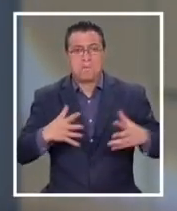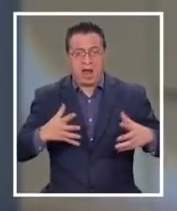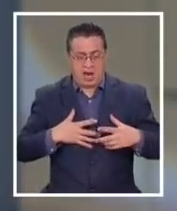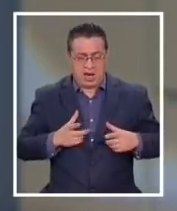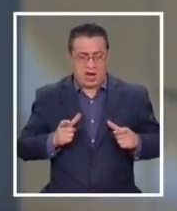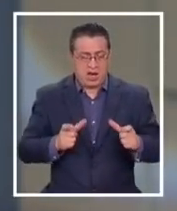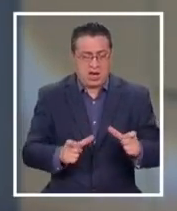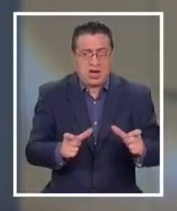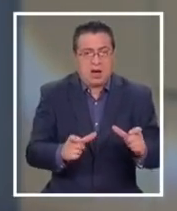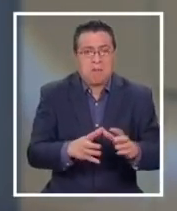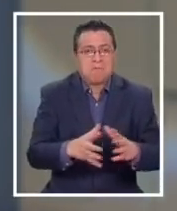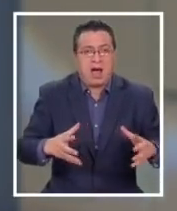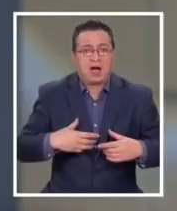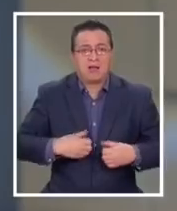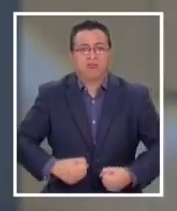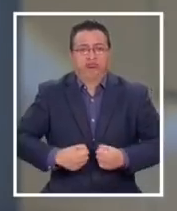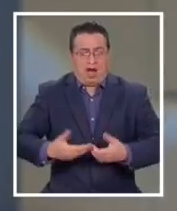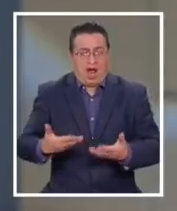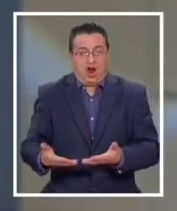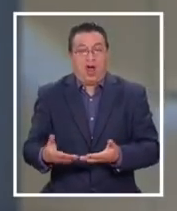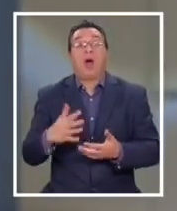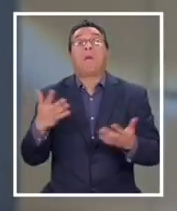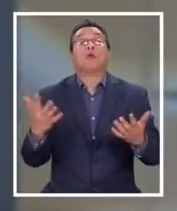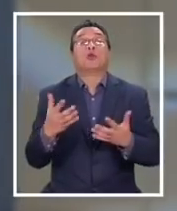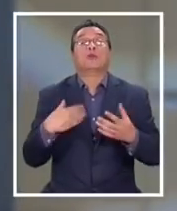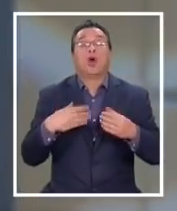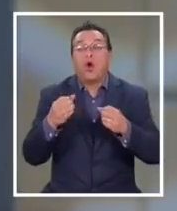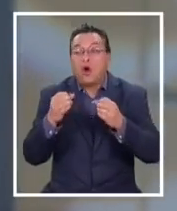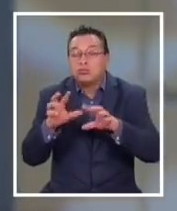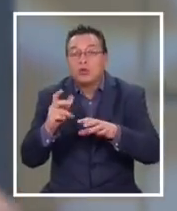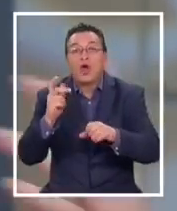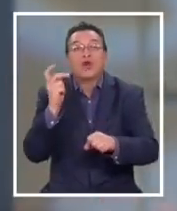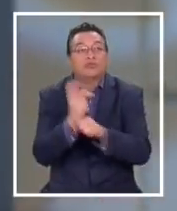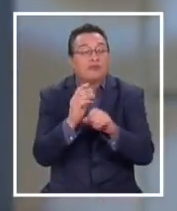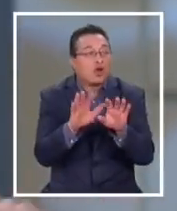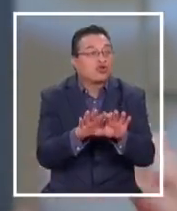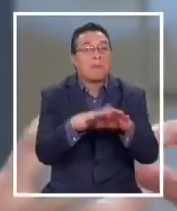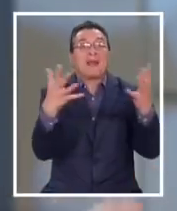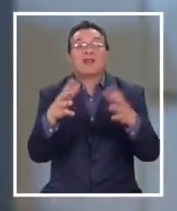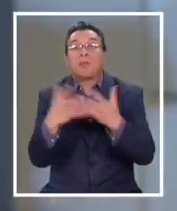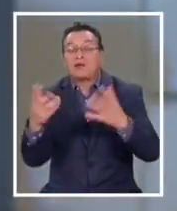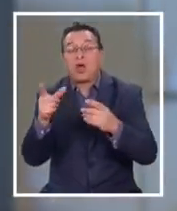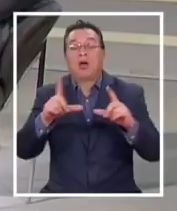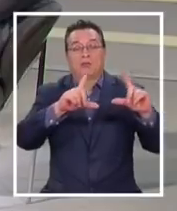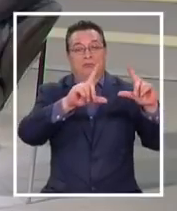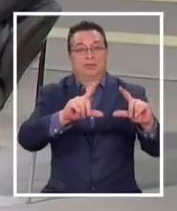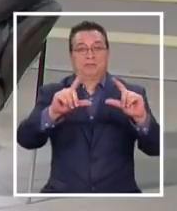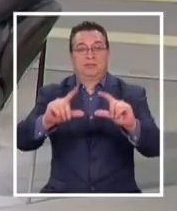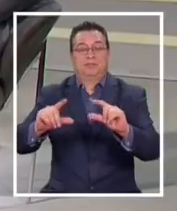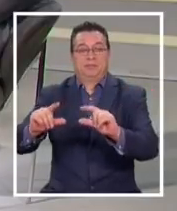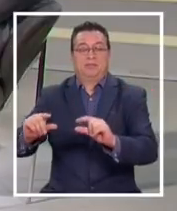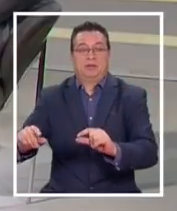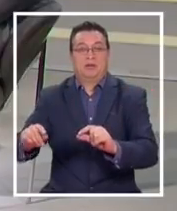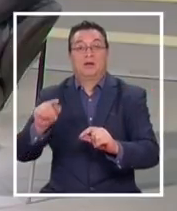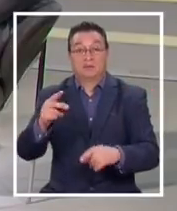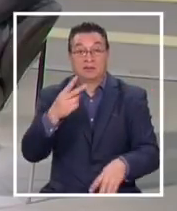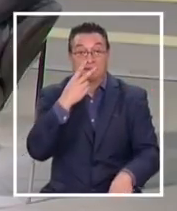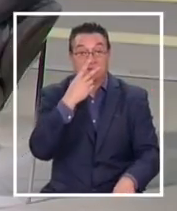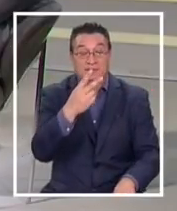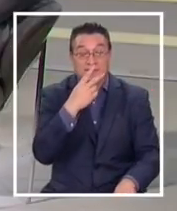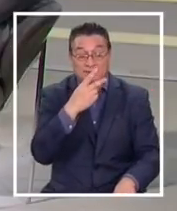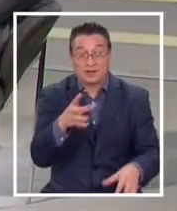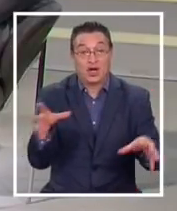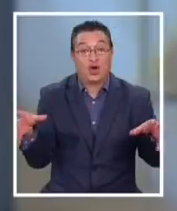más evidenciados. ¿Por qué? Porque el delito de oportunidad, el robo por sorpresa, todos esos delitos van cayendo y lo que uno ve es que las bandas que